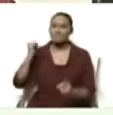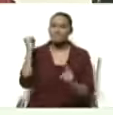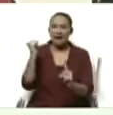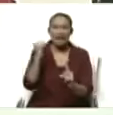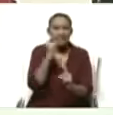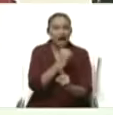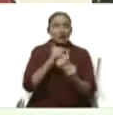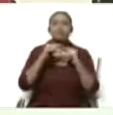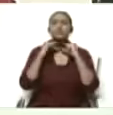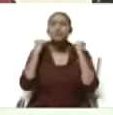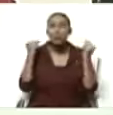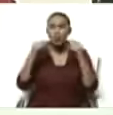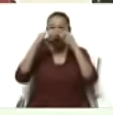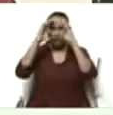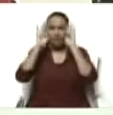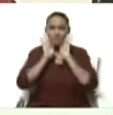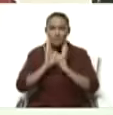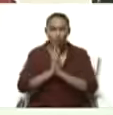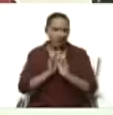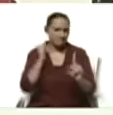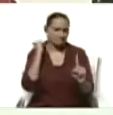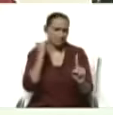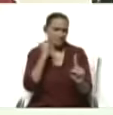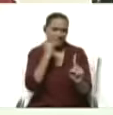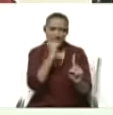monja y dirigentes